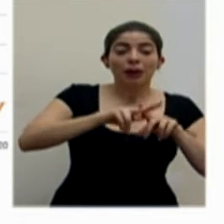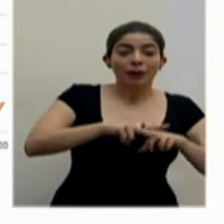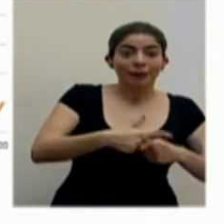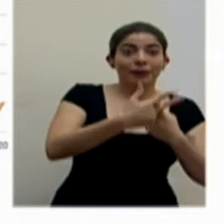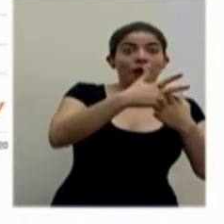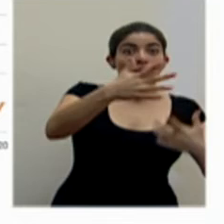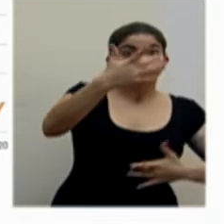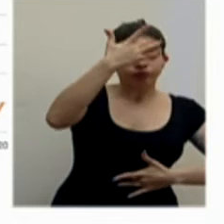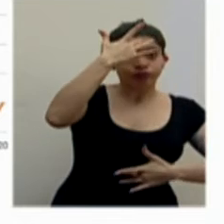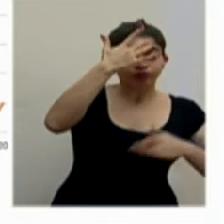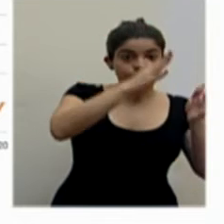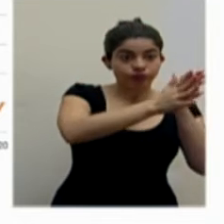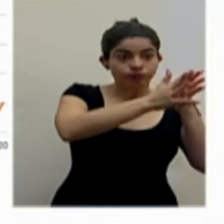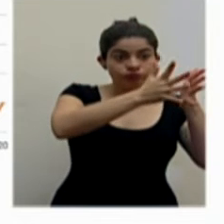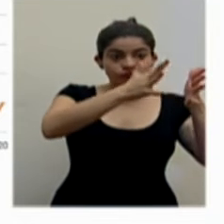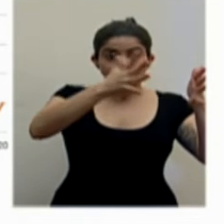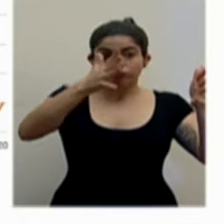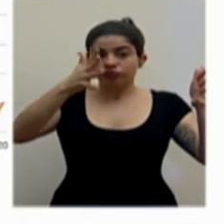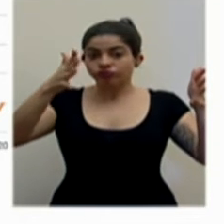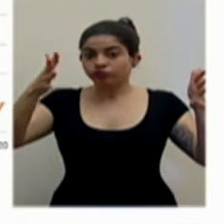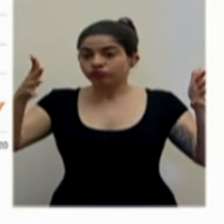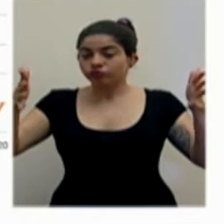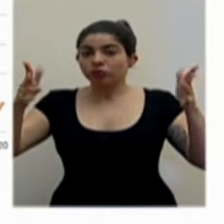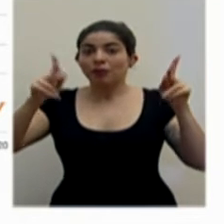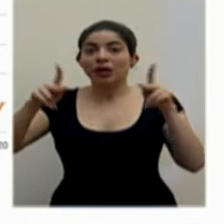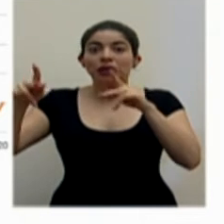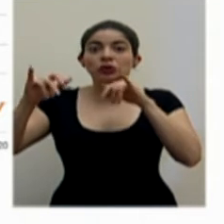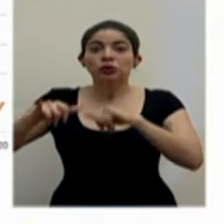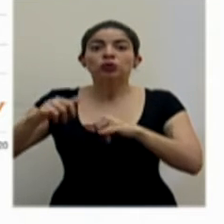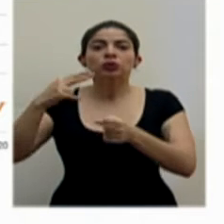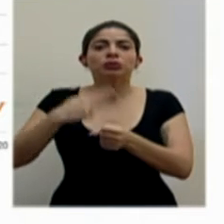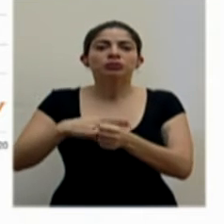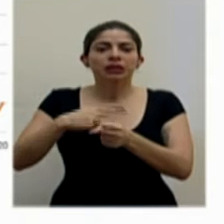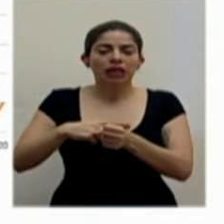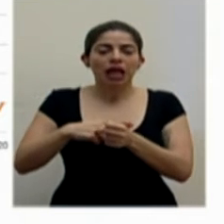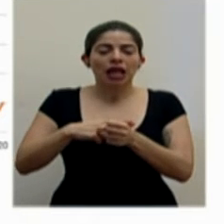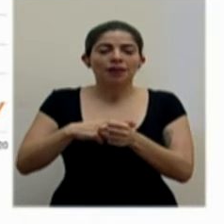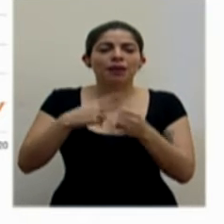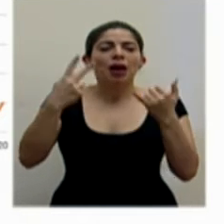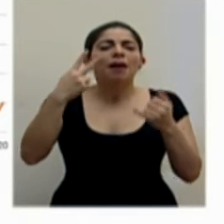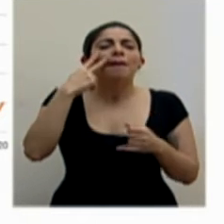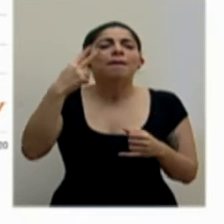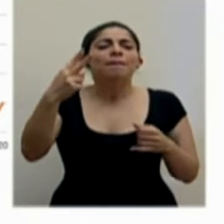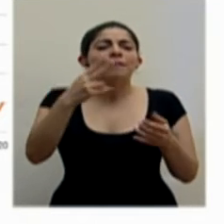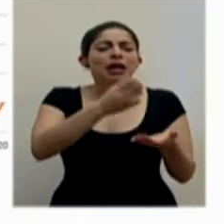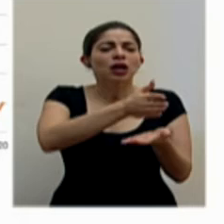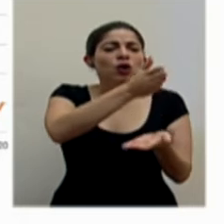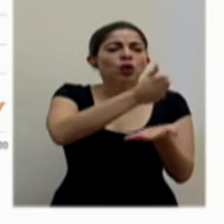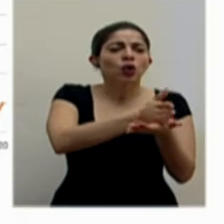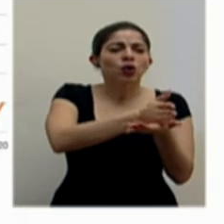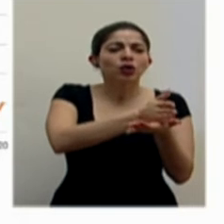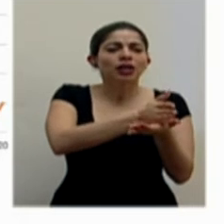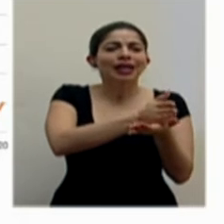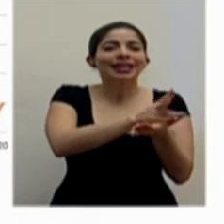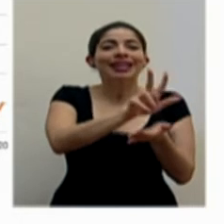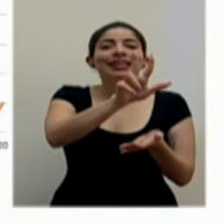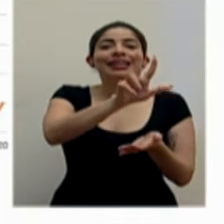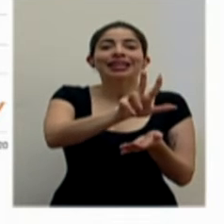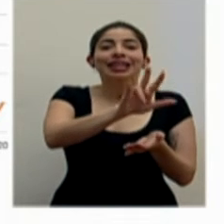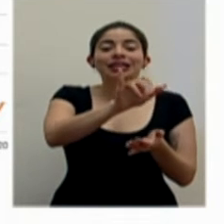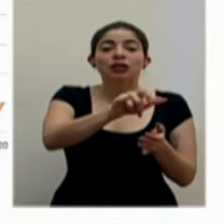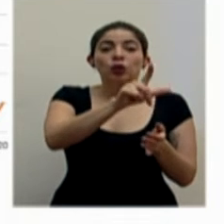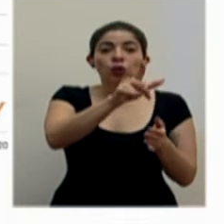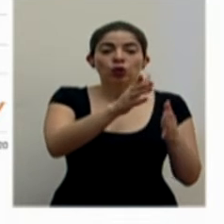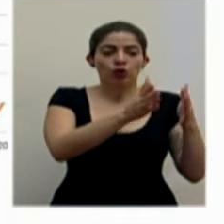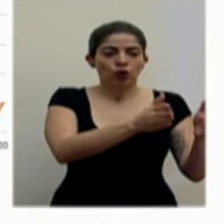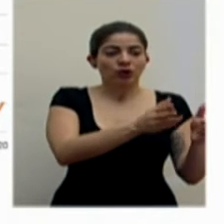pandemia en cuanto a las hospitalizaciones. Y lo que vamos a ver es al corte del 3 de julio,